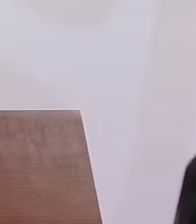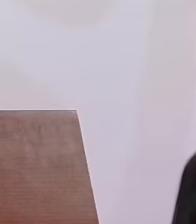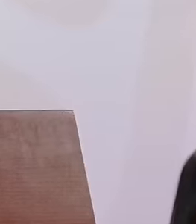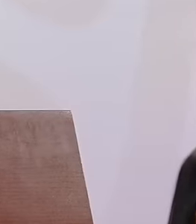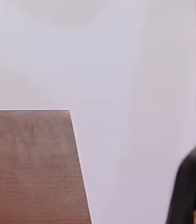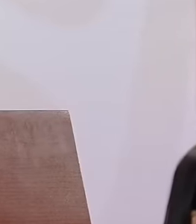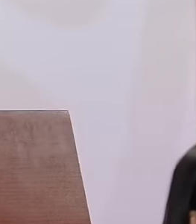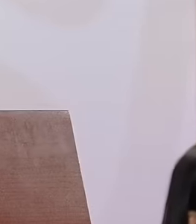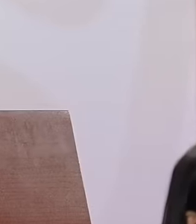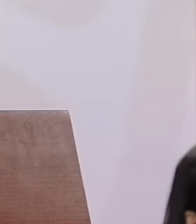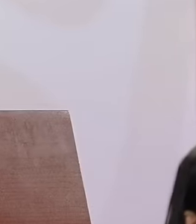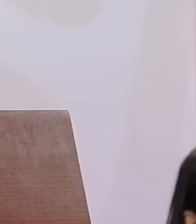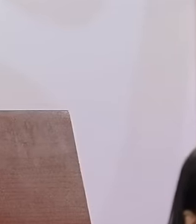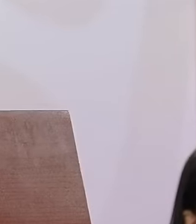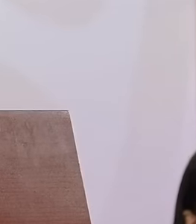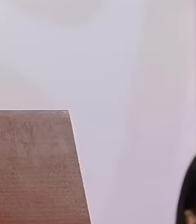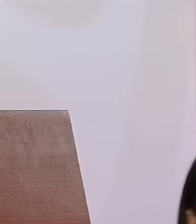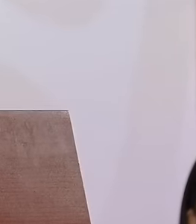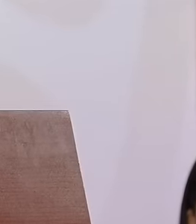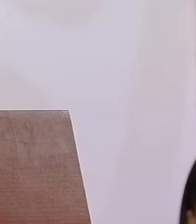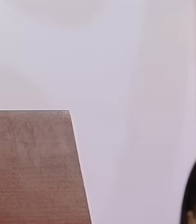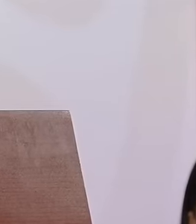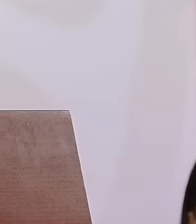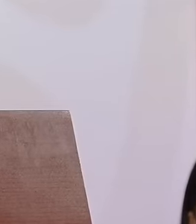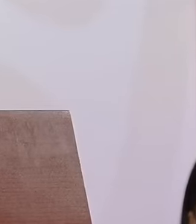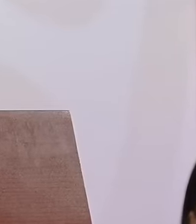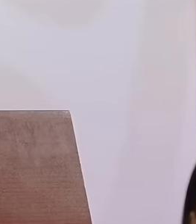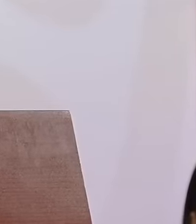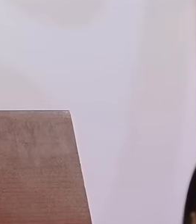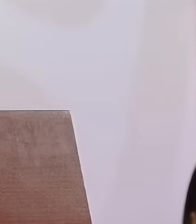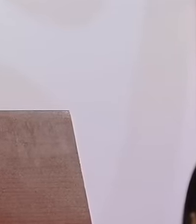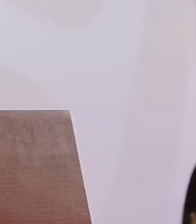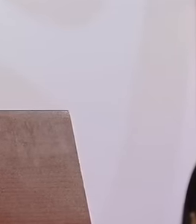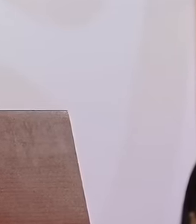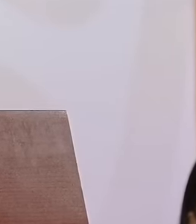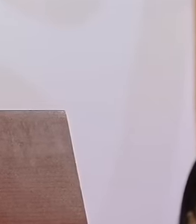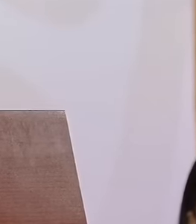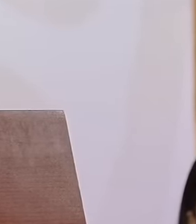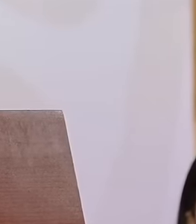cultural. Entonces, este niño, este joven,